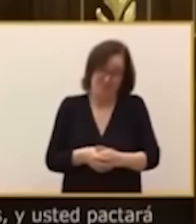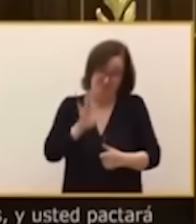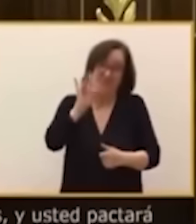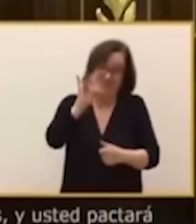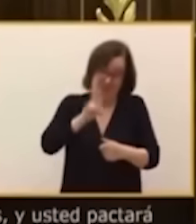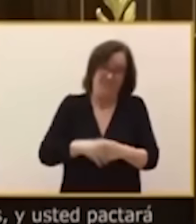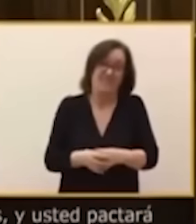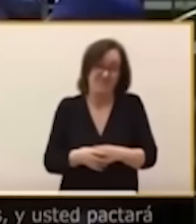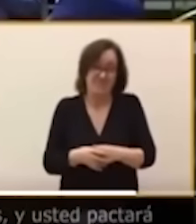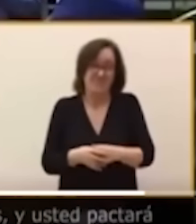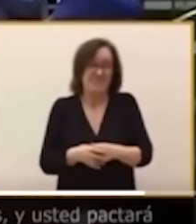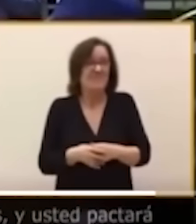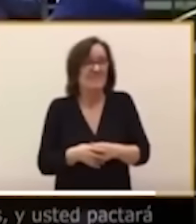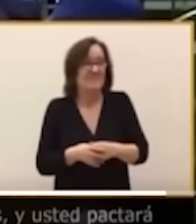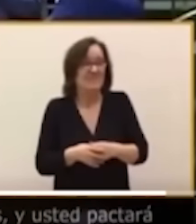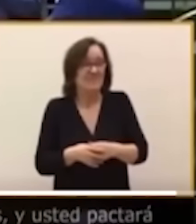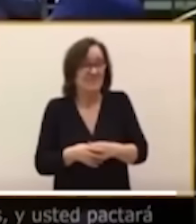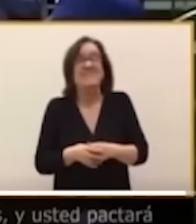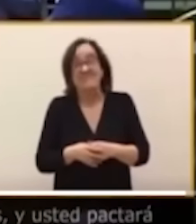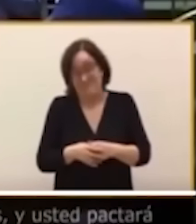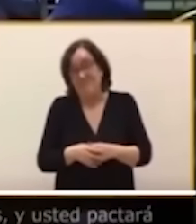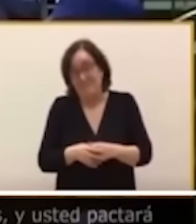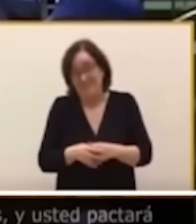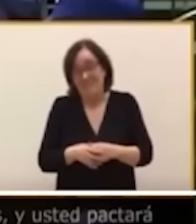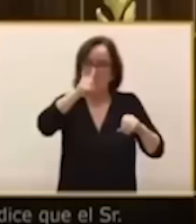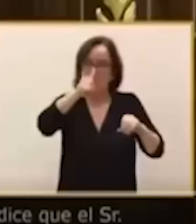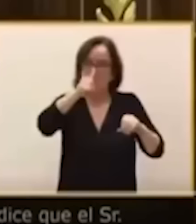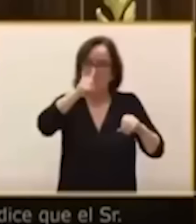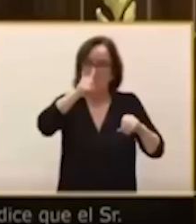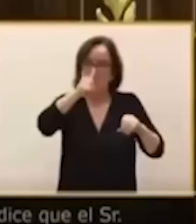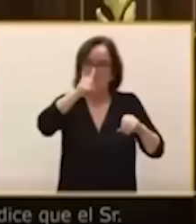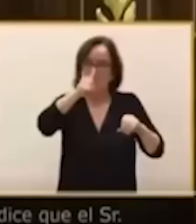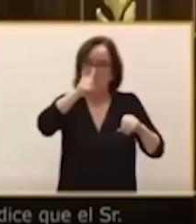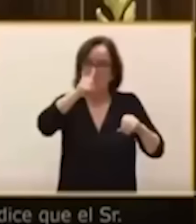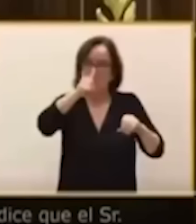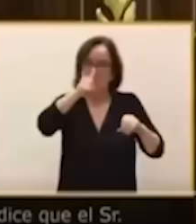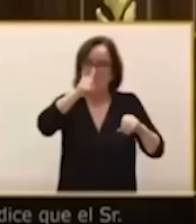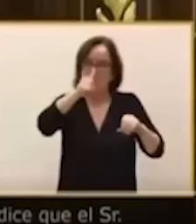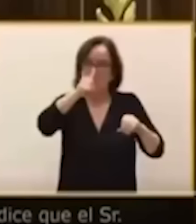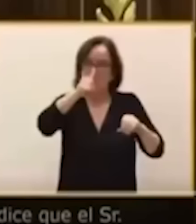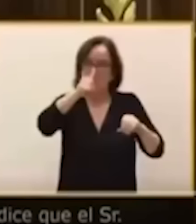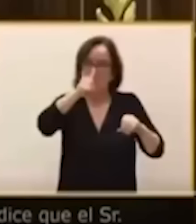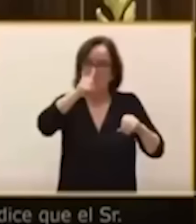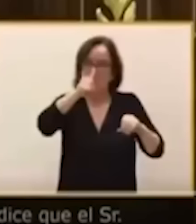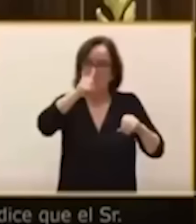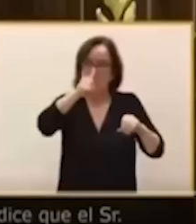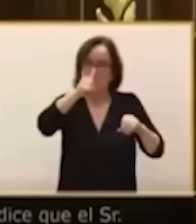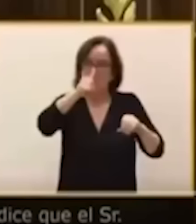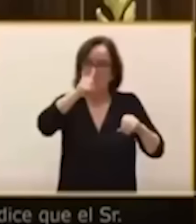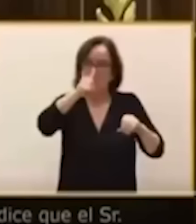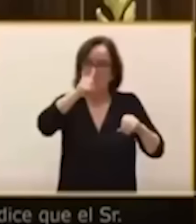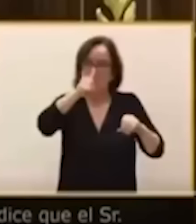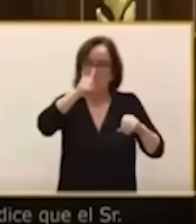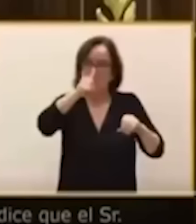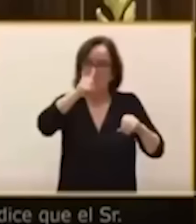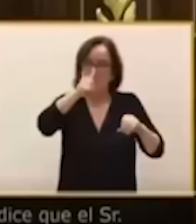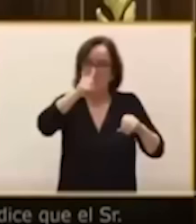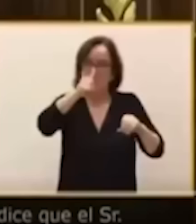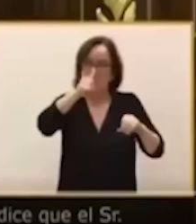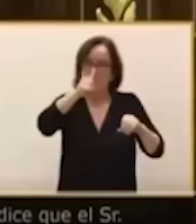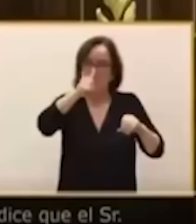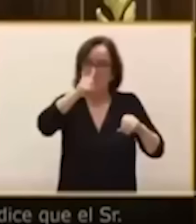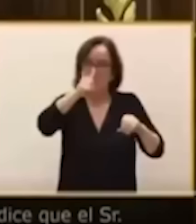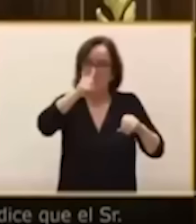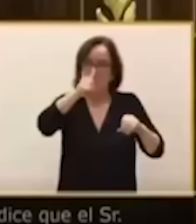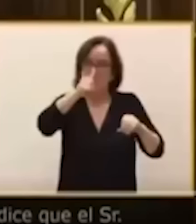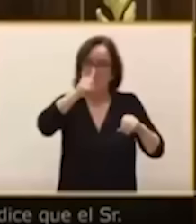Sí. Sí. Lo hará. Bueno, ya sabéis que hubo reuniones a escondidas, ¿no? Con